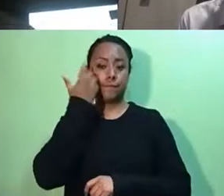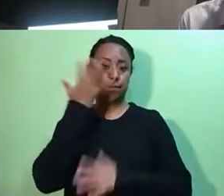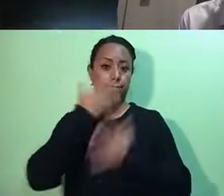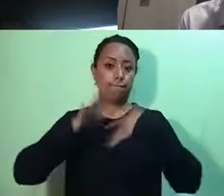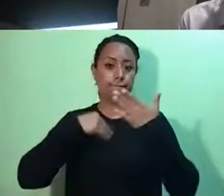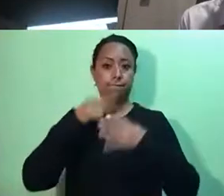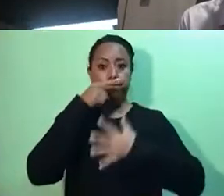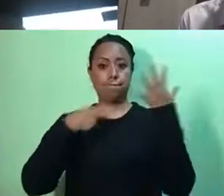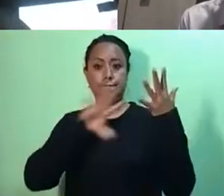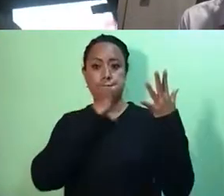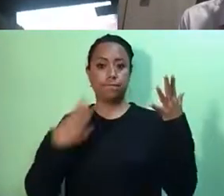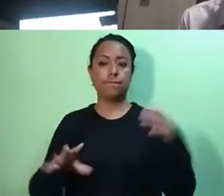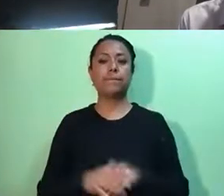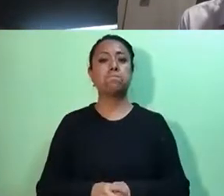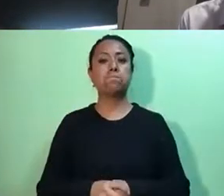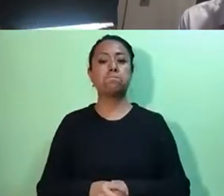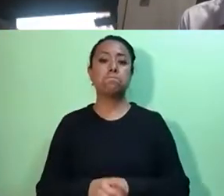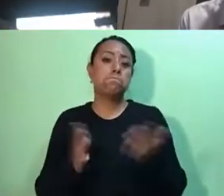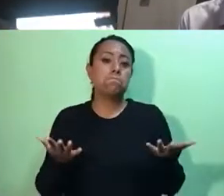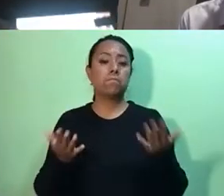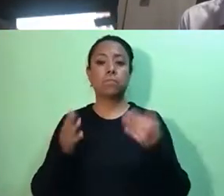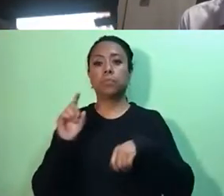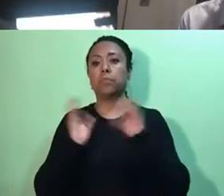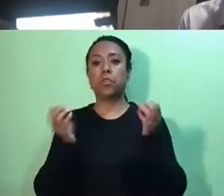general? Pues, de no ser así,